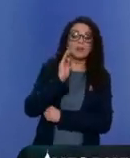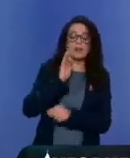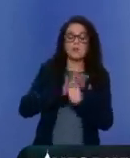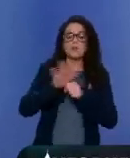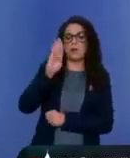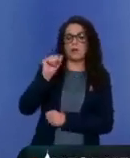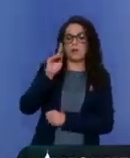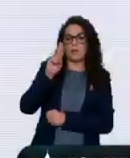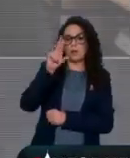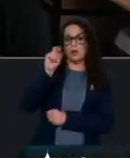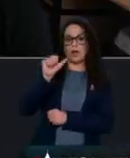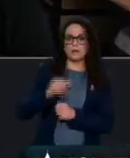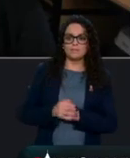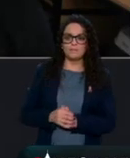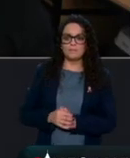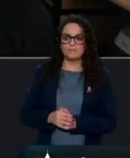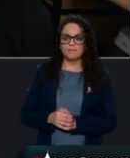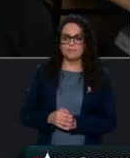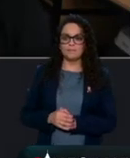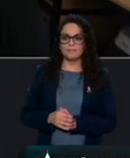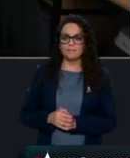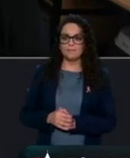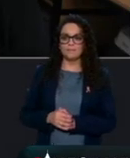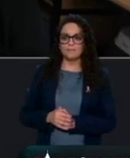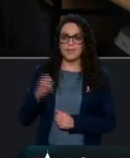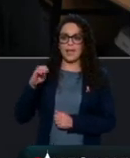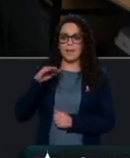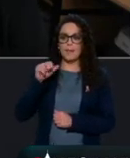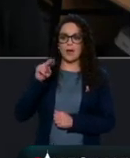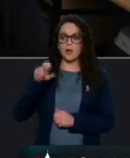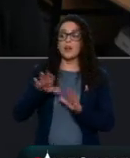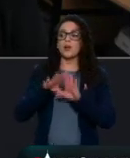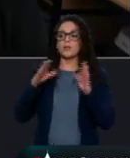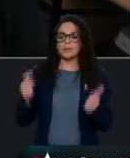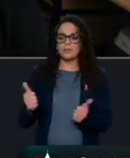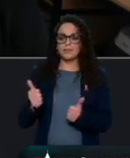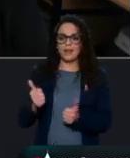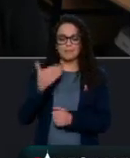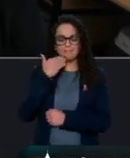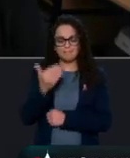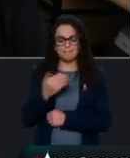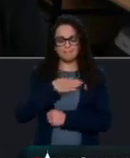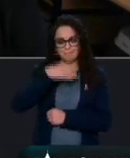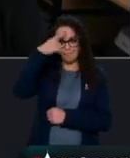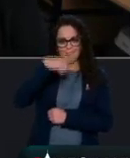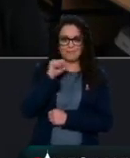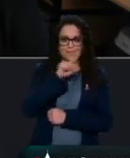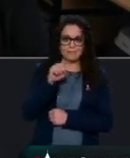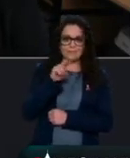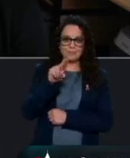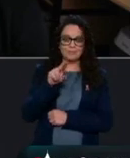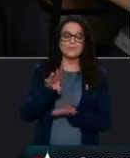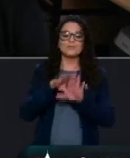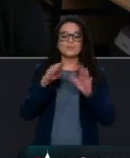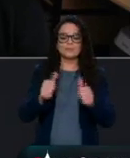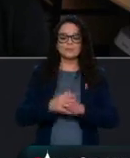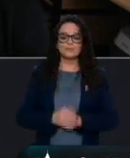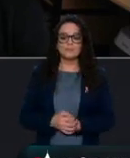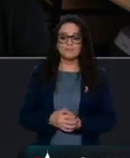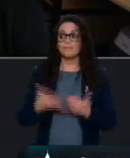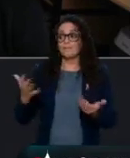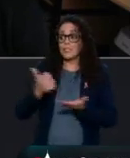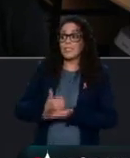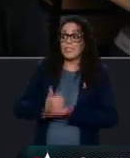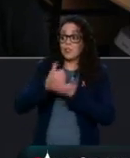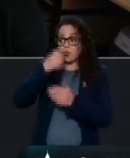buenas noches. Hola, ¿qué tal, Azul? Muy buenas noches, gracias por la invitación. Oye, pues ayúdanos a contar, a recordar,